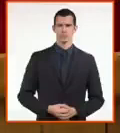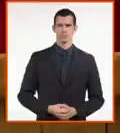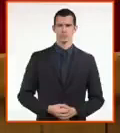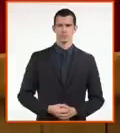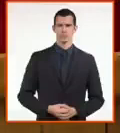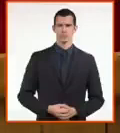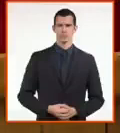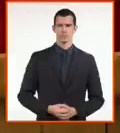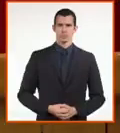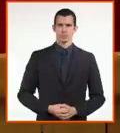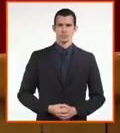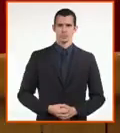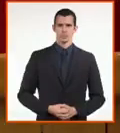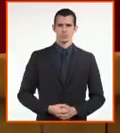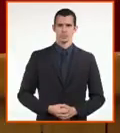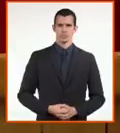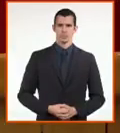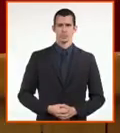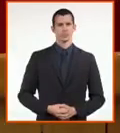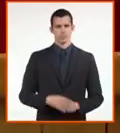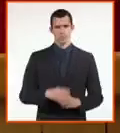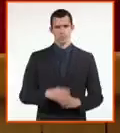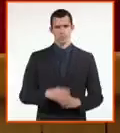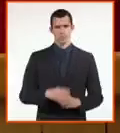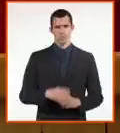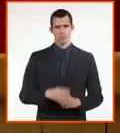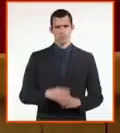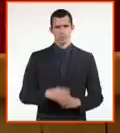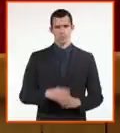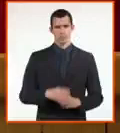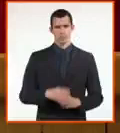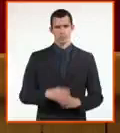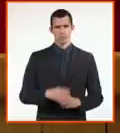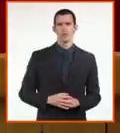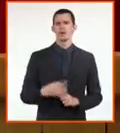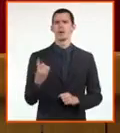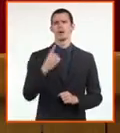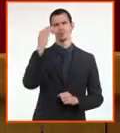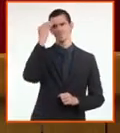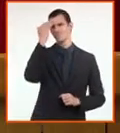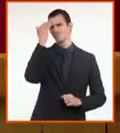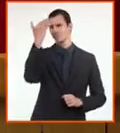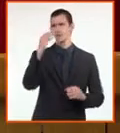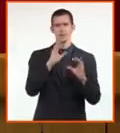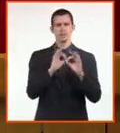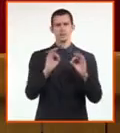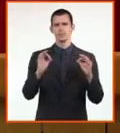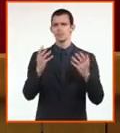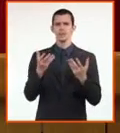los buenos días a todas y a todos. Queremos agradecer de manera muy especial la presencia